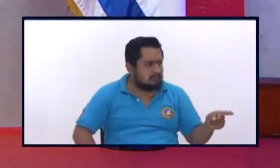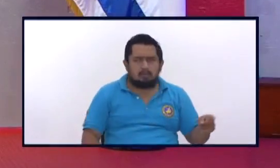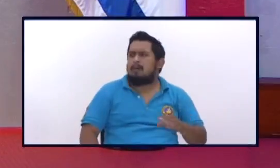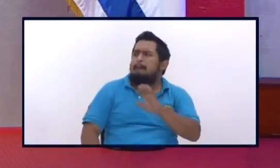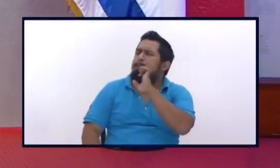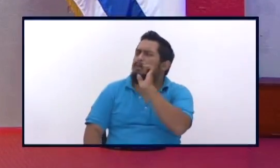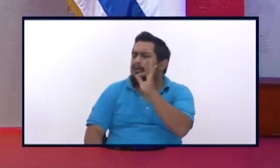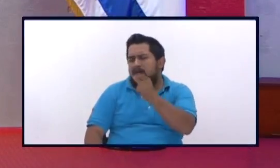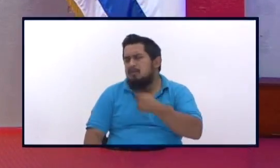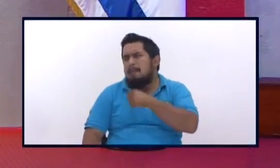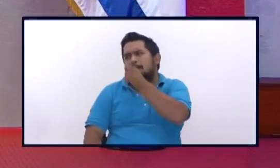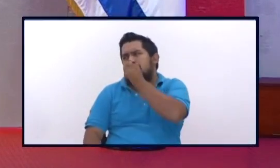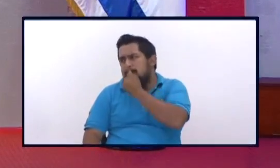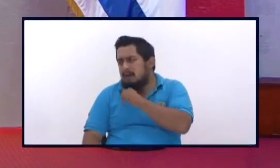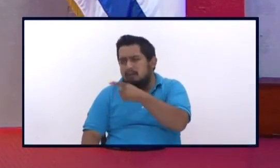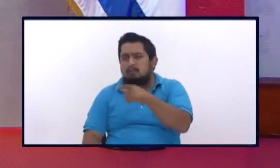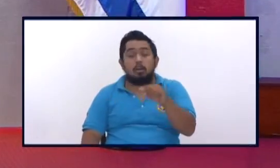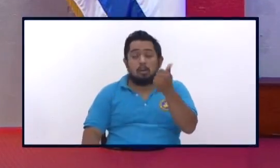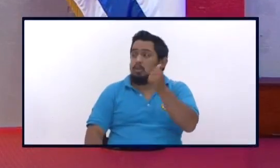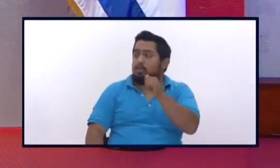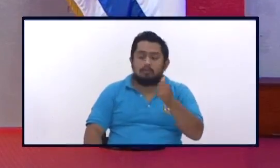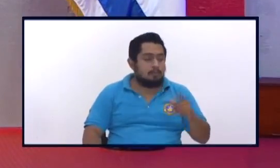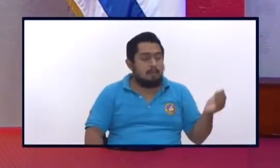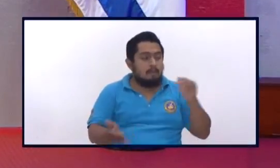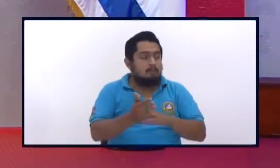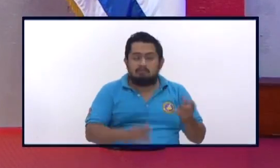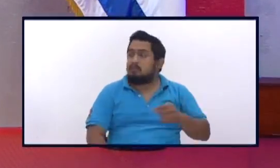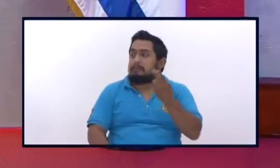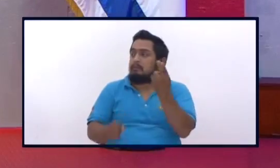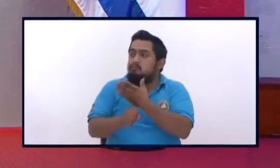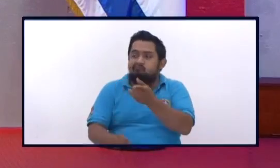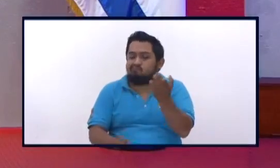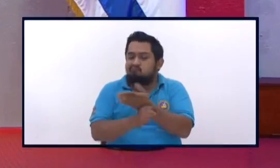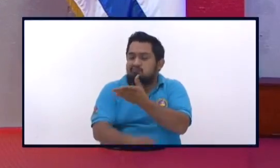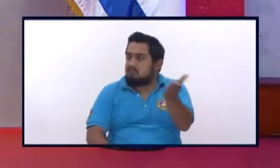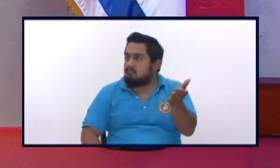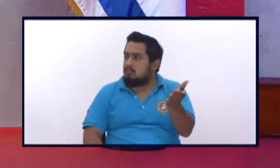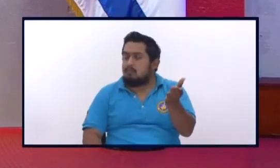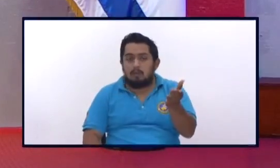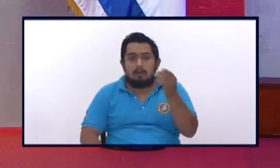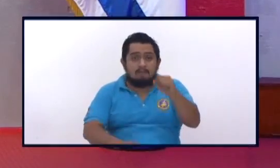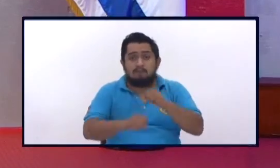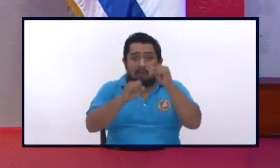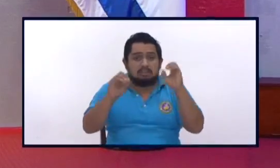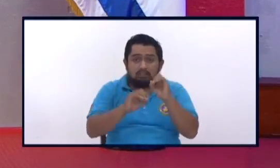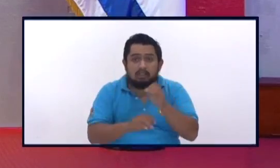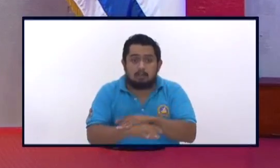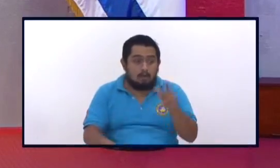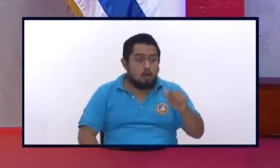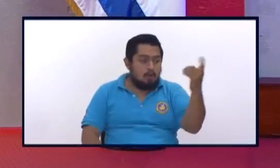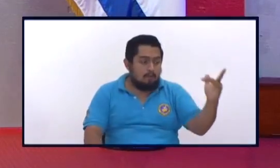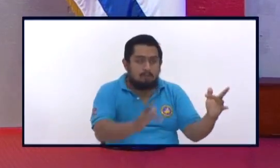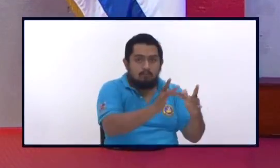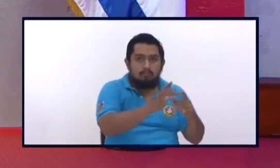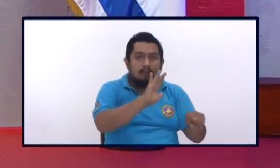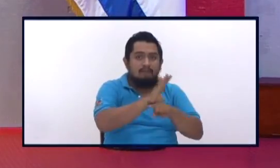pastor tenga la paciencia a los 10 minutos viene si tiene razón quiten todo porque no tienen fuerza porque están conectados al grupo de los